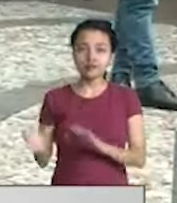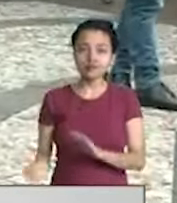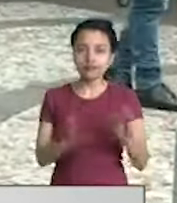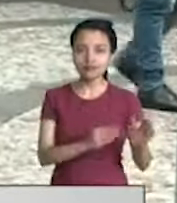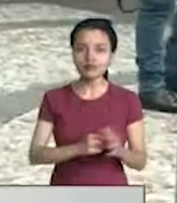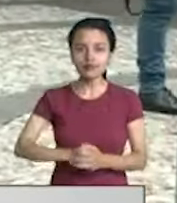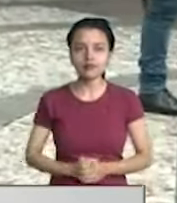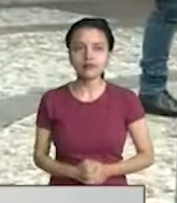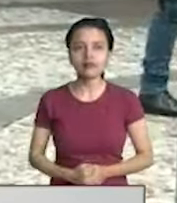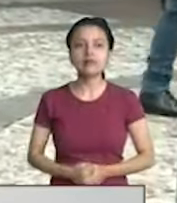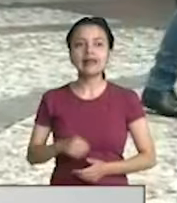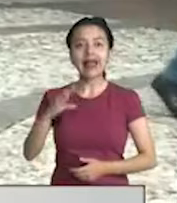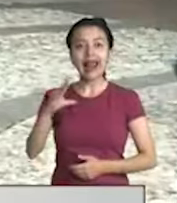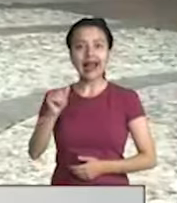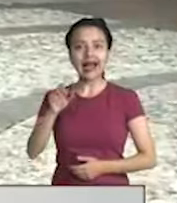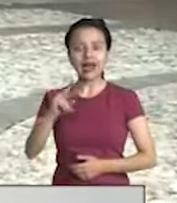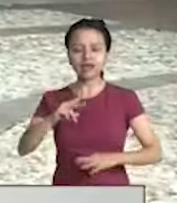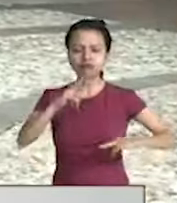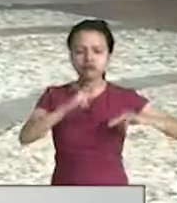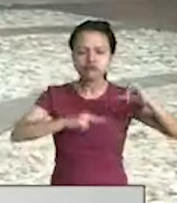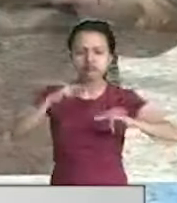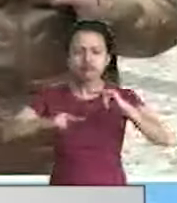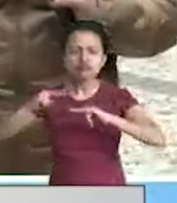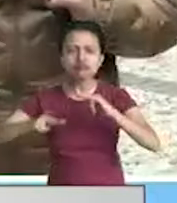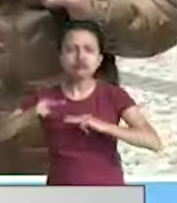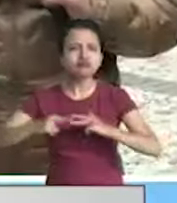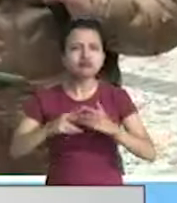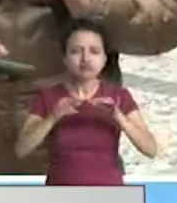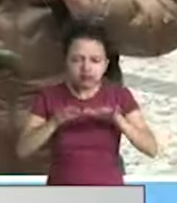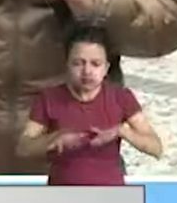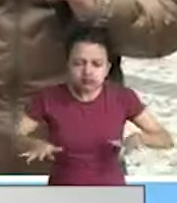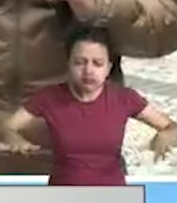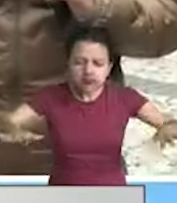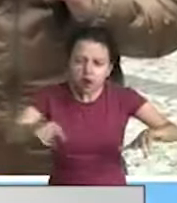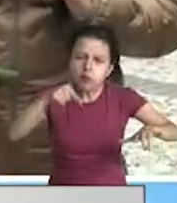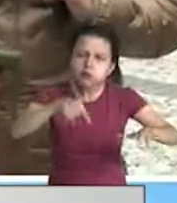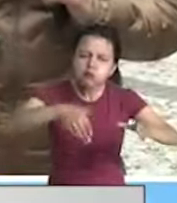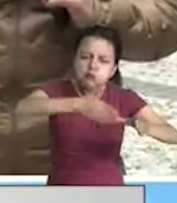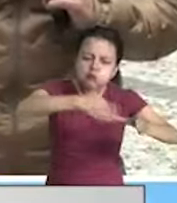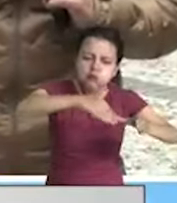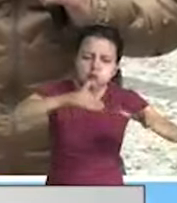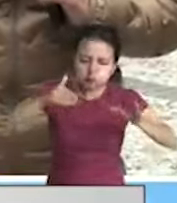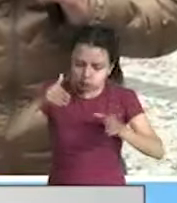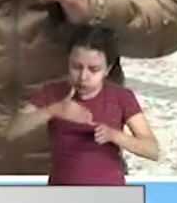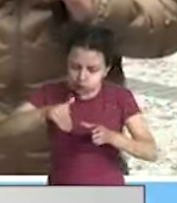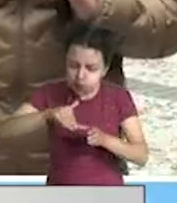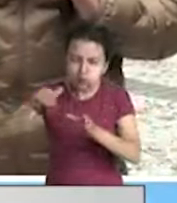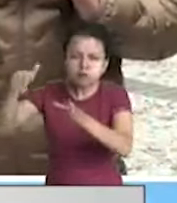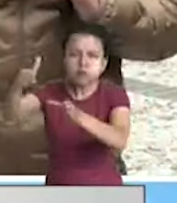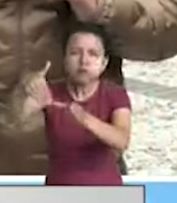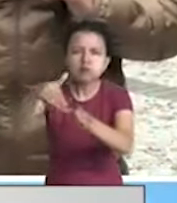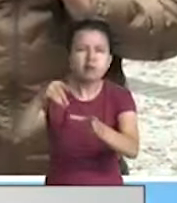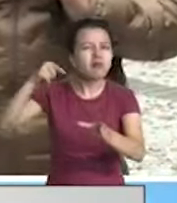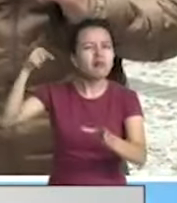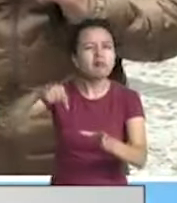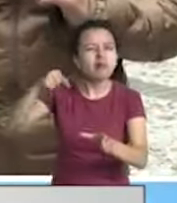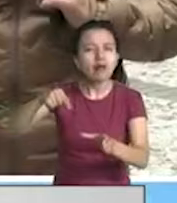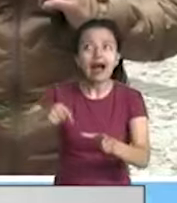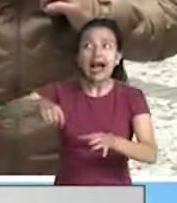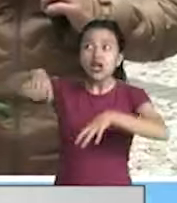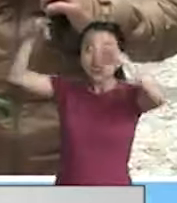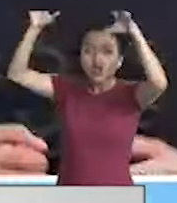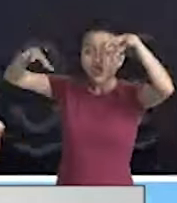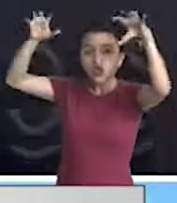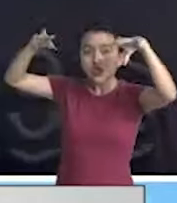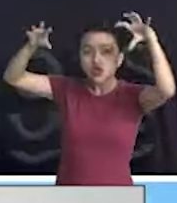construir 5.000 reservorios de aguas lluvias en el territorio del departamento para enfrentar el cambio climático. Escuchemos a continuación al